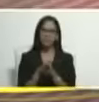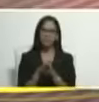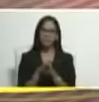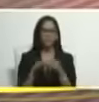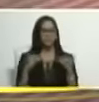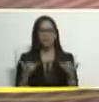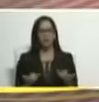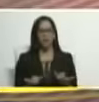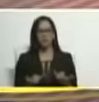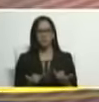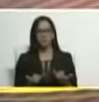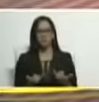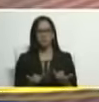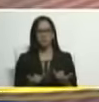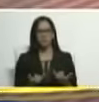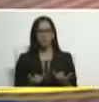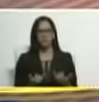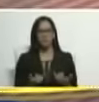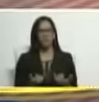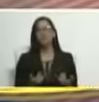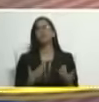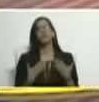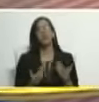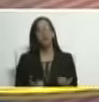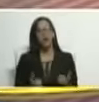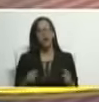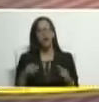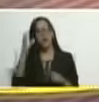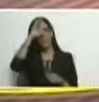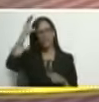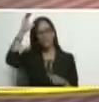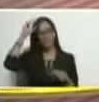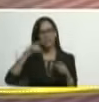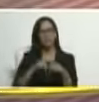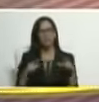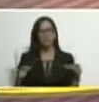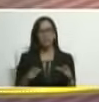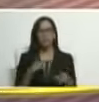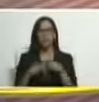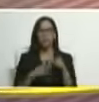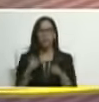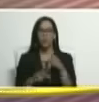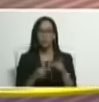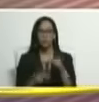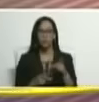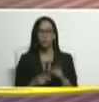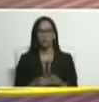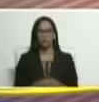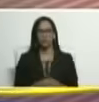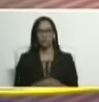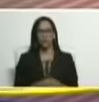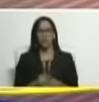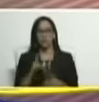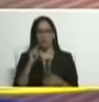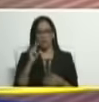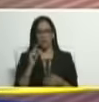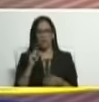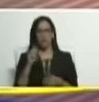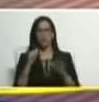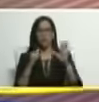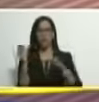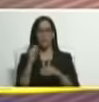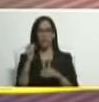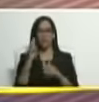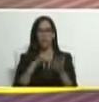ya habíamos recuperado la capacidad de crecimiento del Producto Interno Bruto en el segundo semestre de